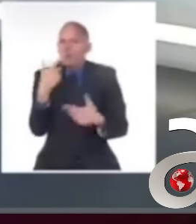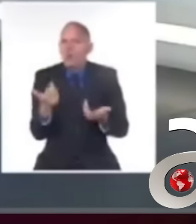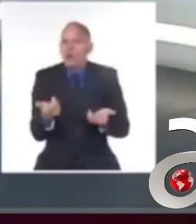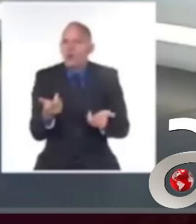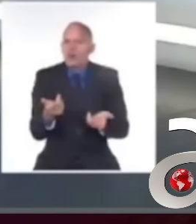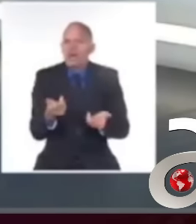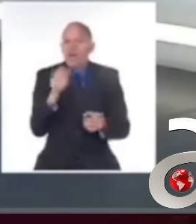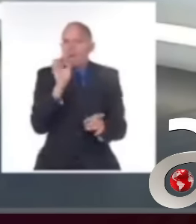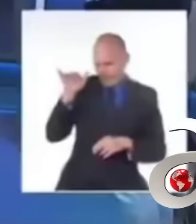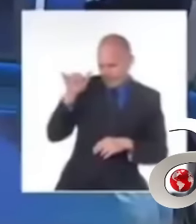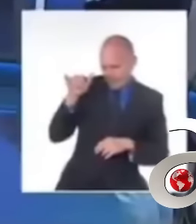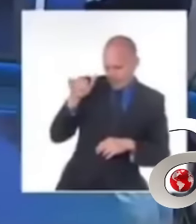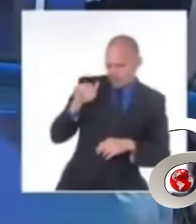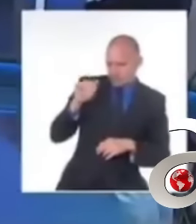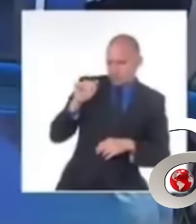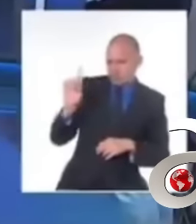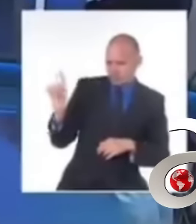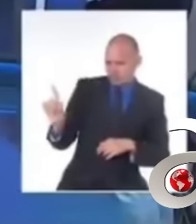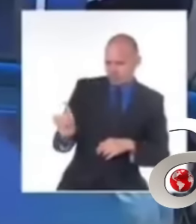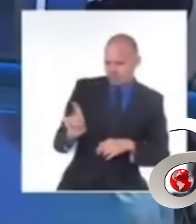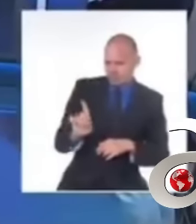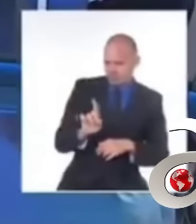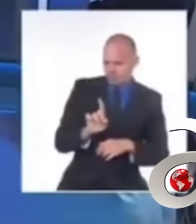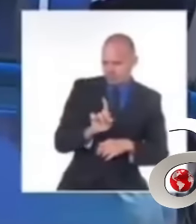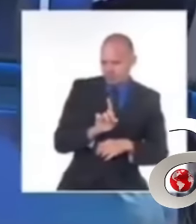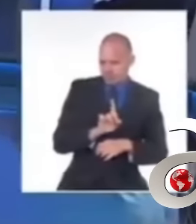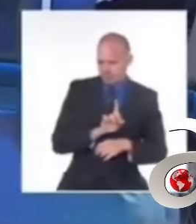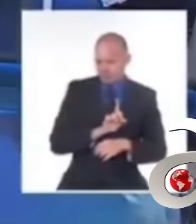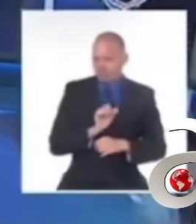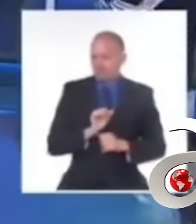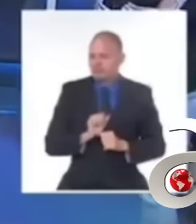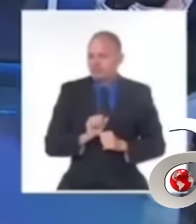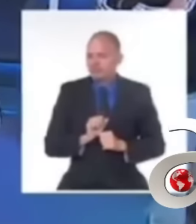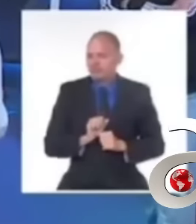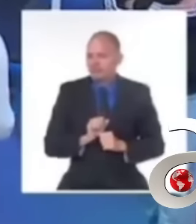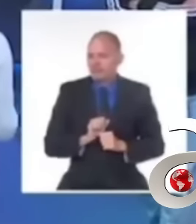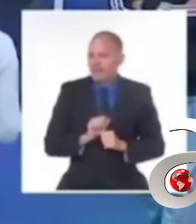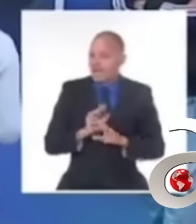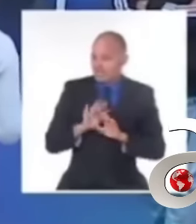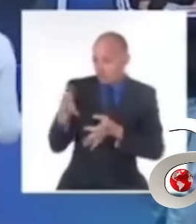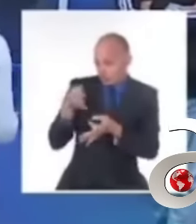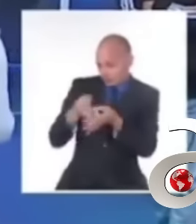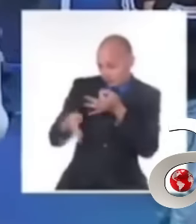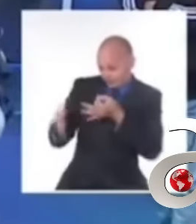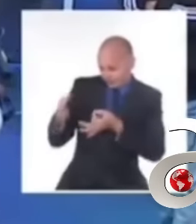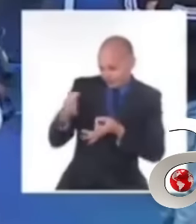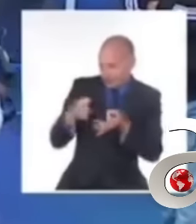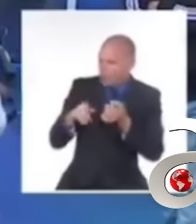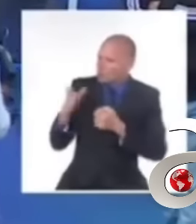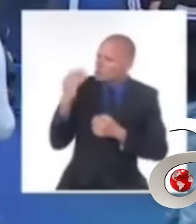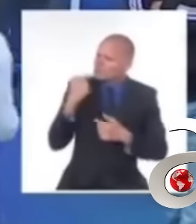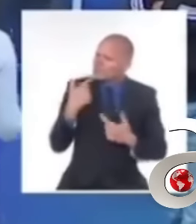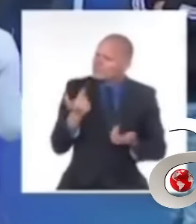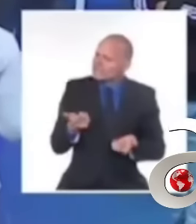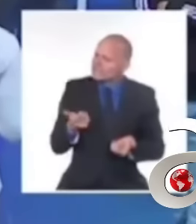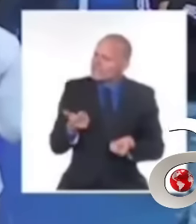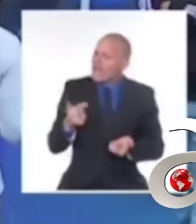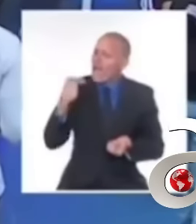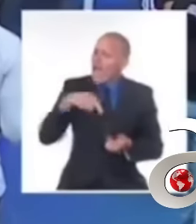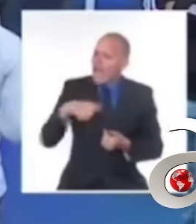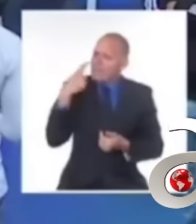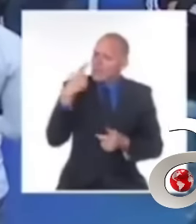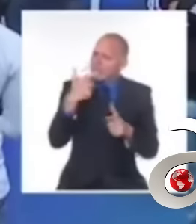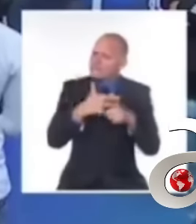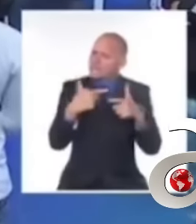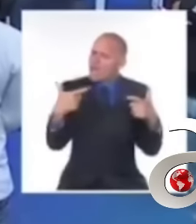de drogas. Acabo de resumir aquí y hay una que es preocupante. Y usted habla de que hay una disminución en las